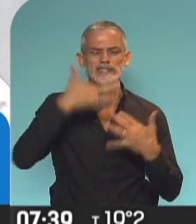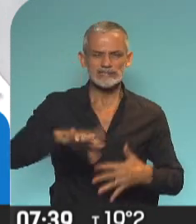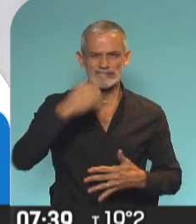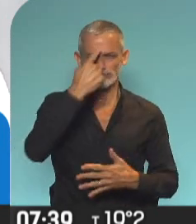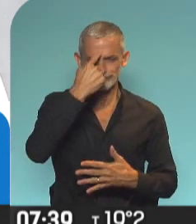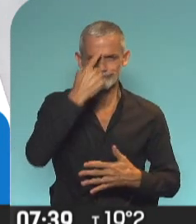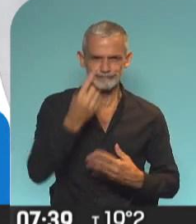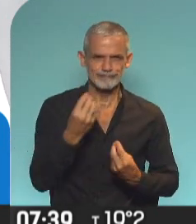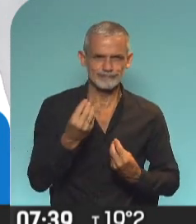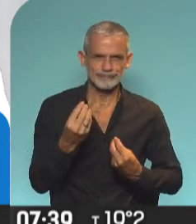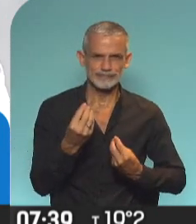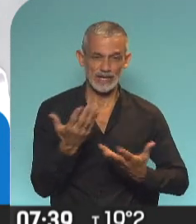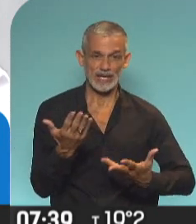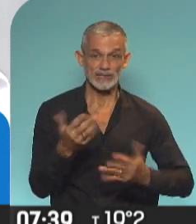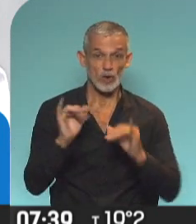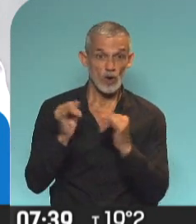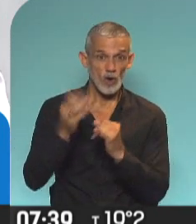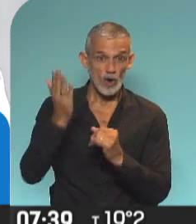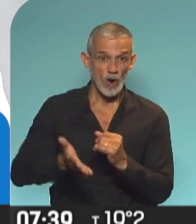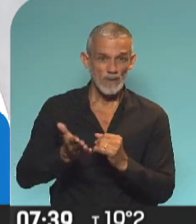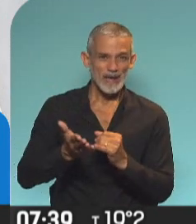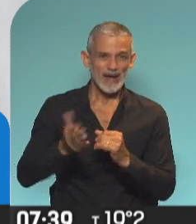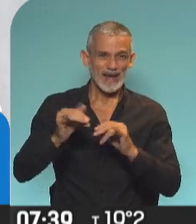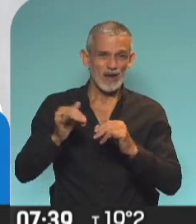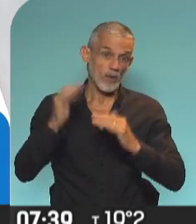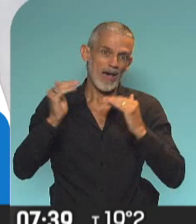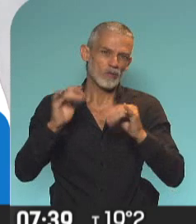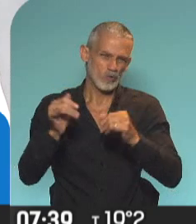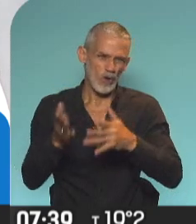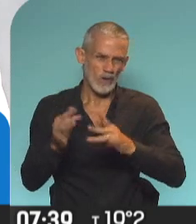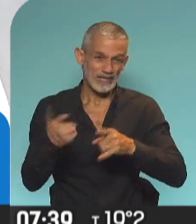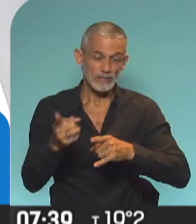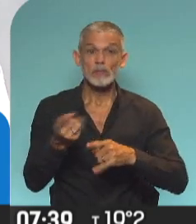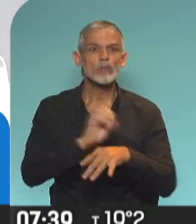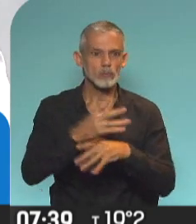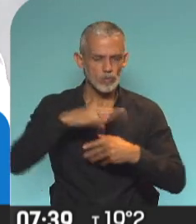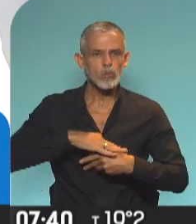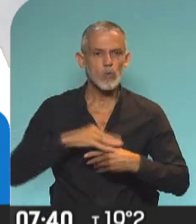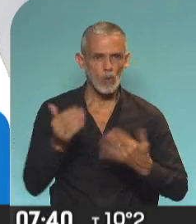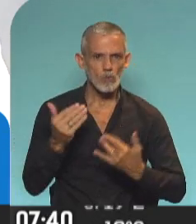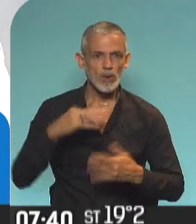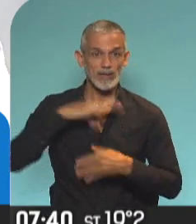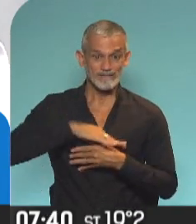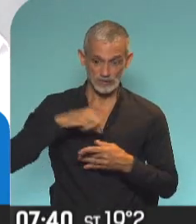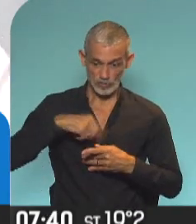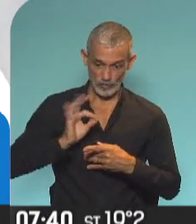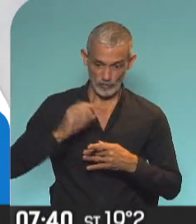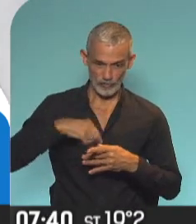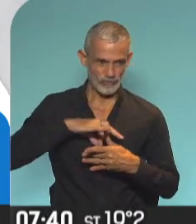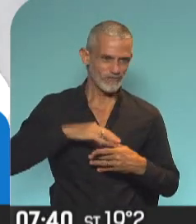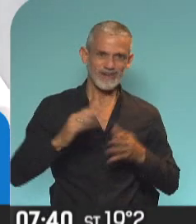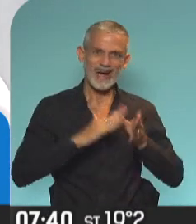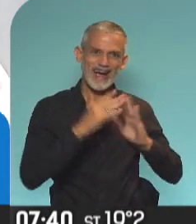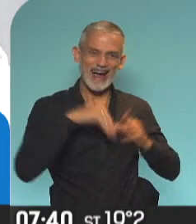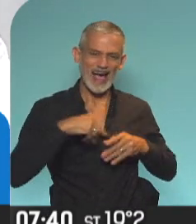que el joven, el adulto joven, es el que muchas veces se puede contagiar y puede llevar el coronavirus a la